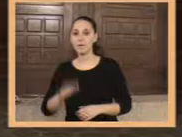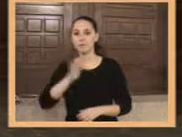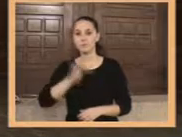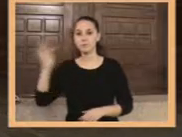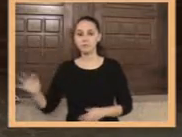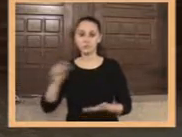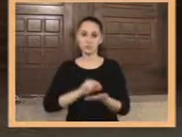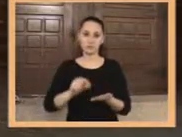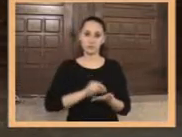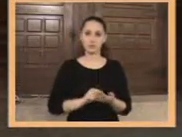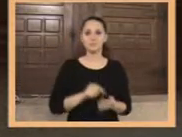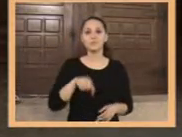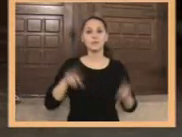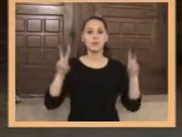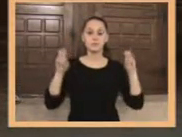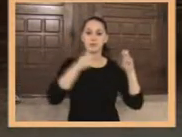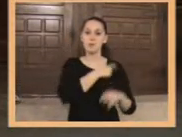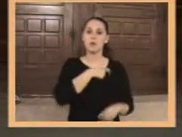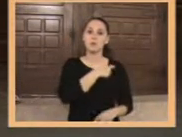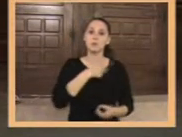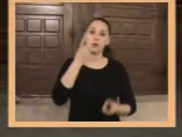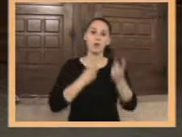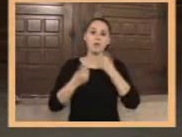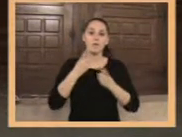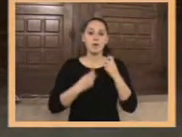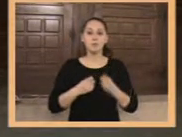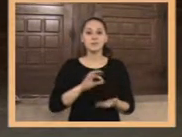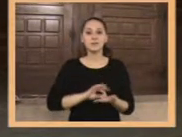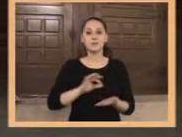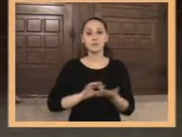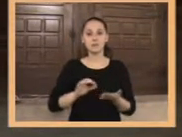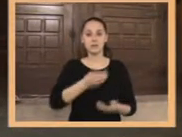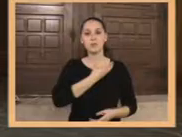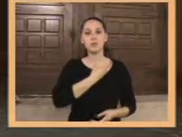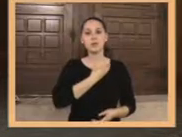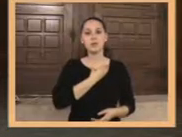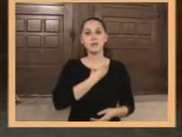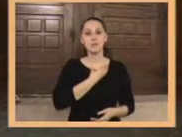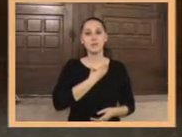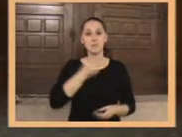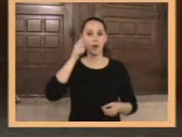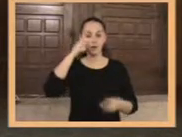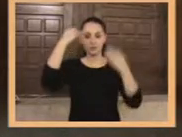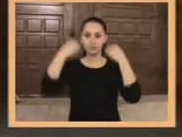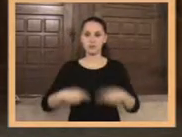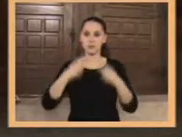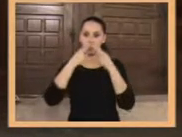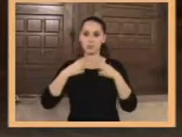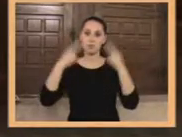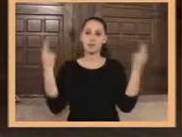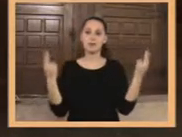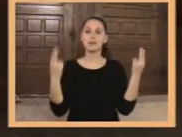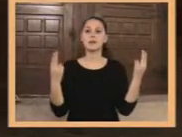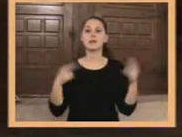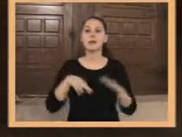Este asunto se dictaminó en la Comisión Informativa de Servicios Municipales, Salud Pública, Empresa, Empleo, Recursos Humanos,